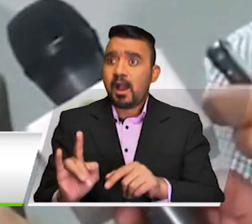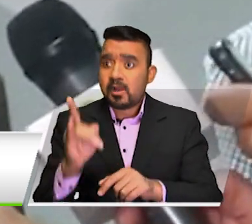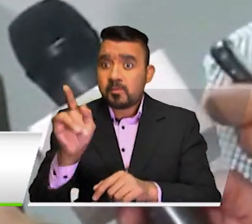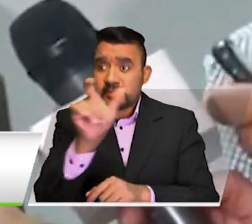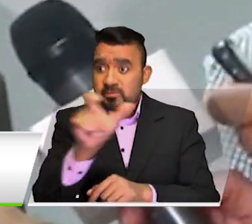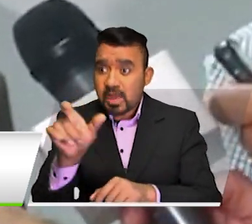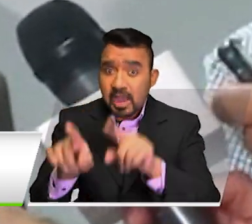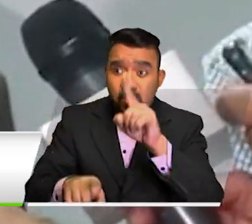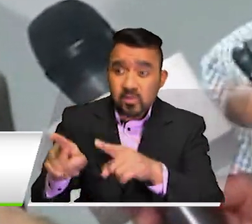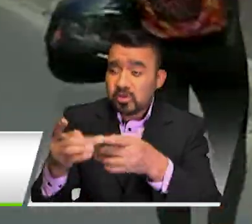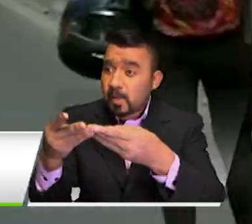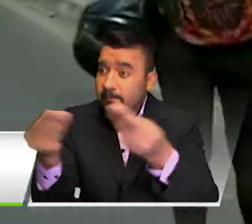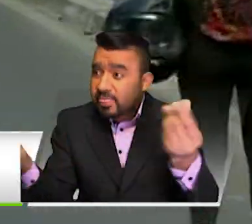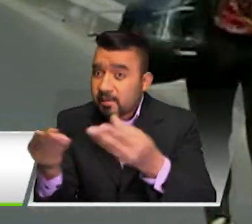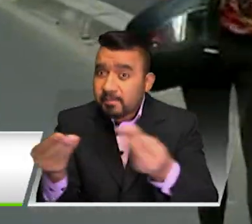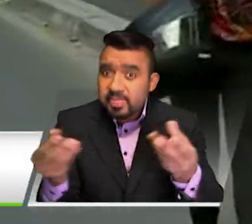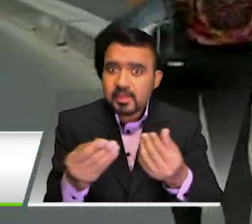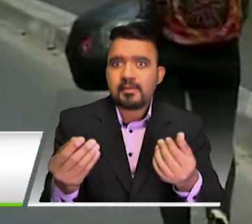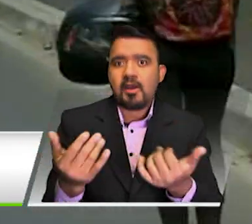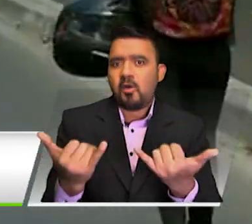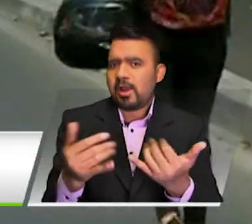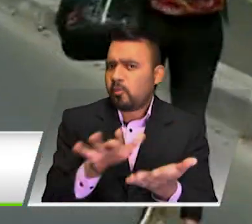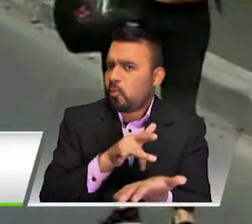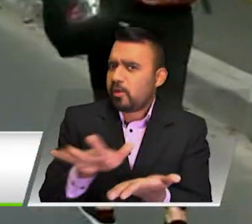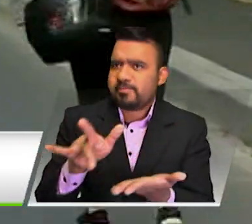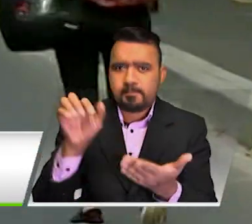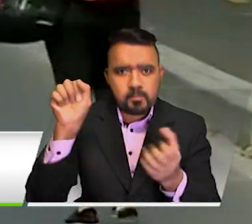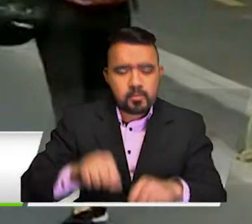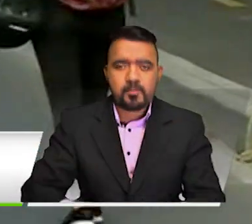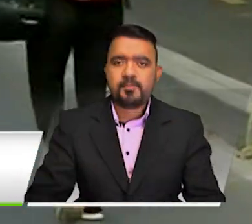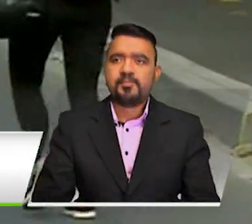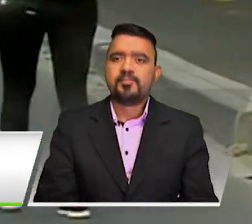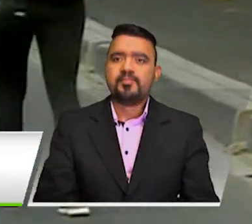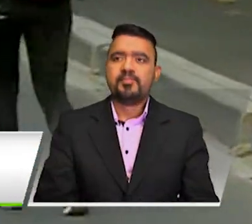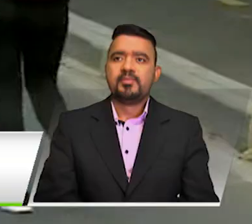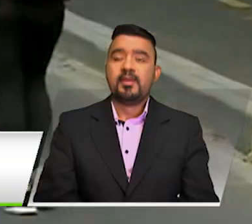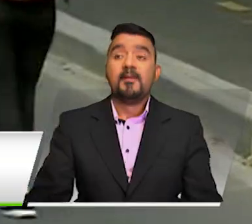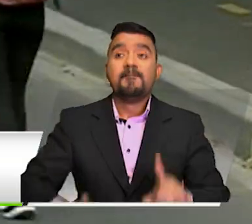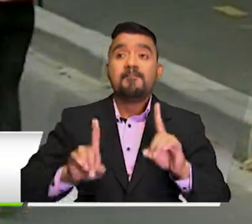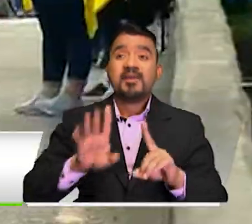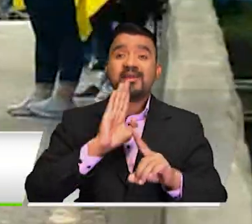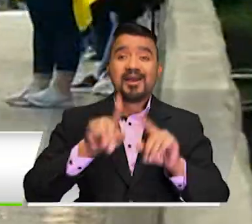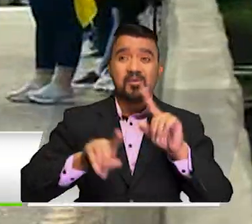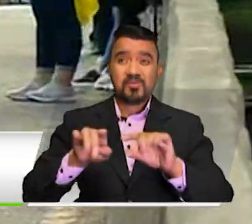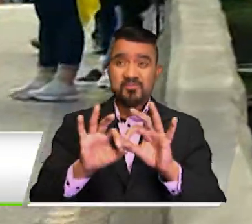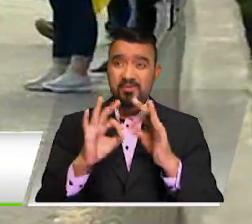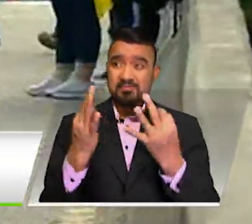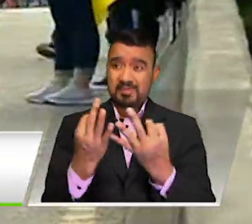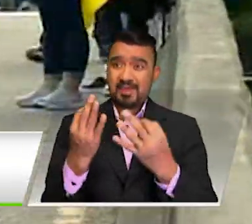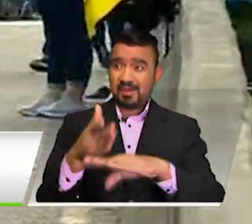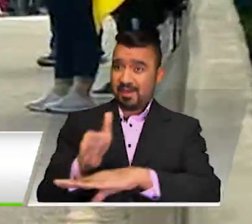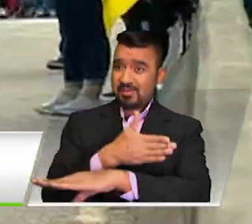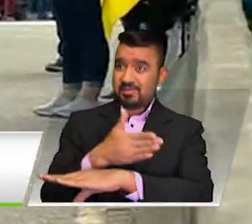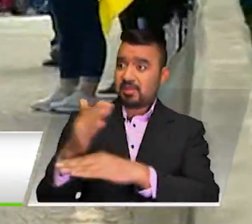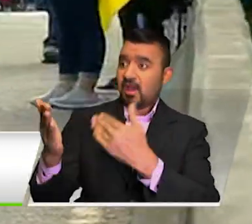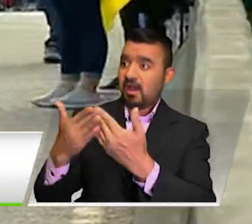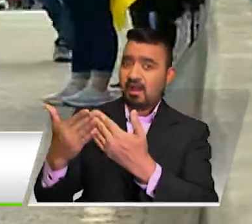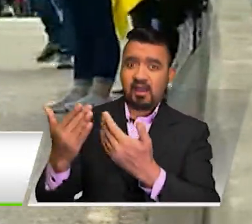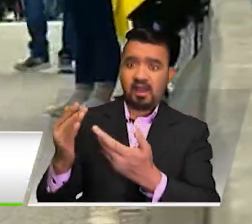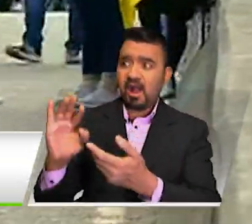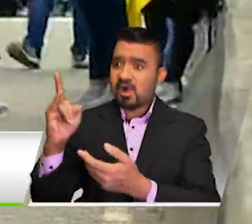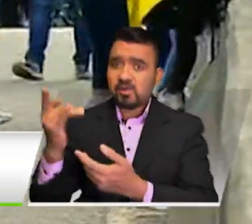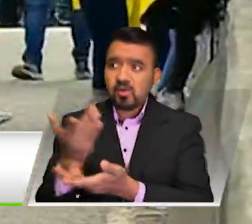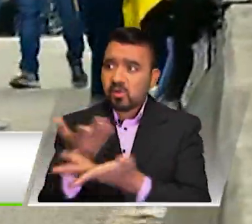encontrar rápidamente a estas personas. Los defensores afirman desconocer si las familias interpusieron denuncias por desaparición forzada ante